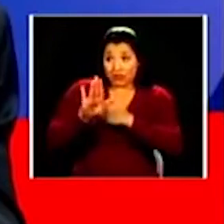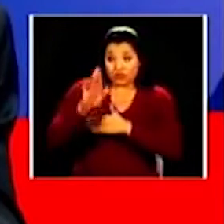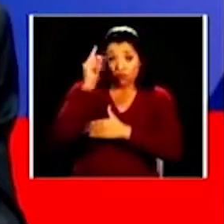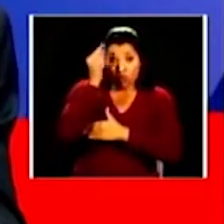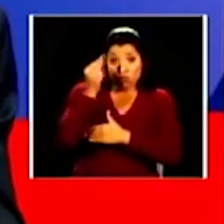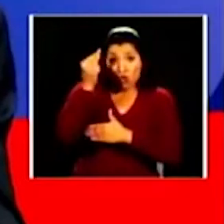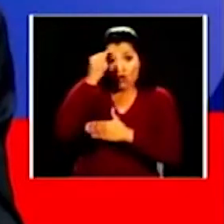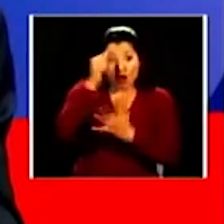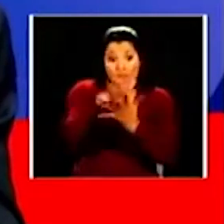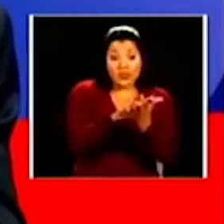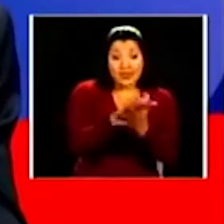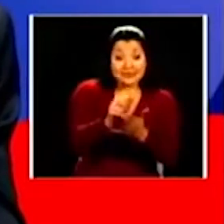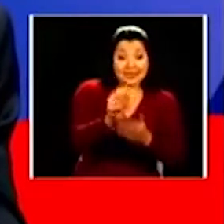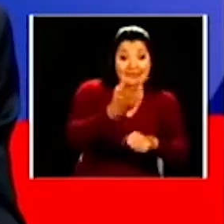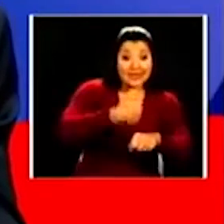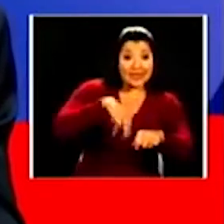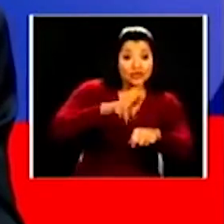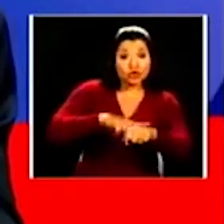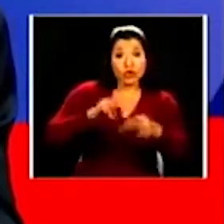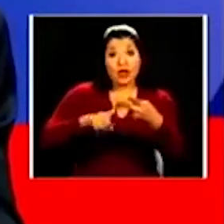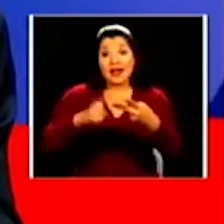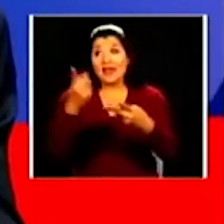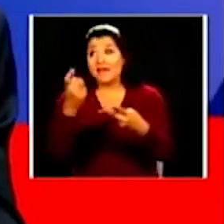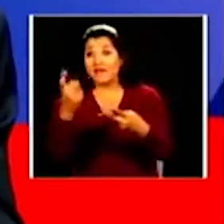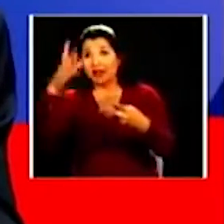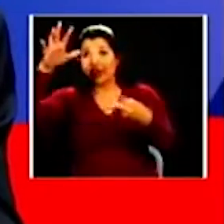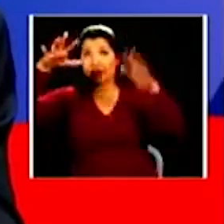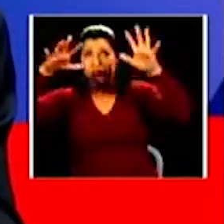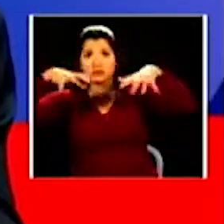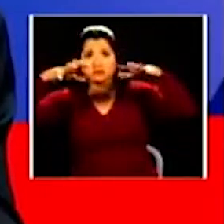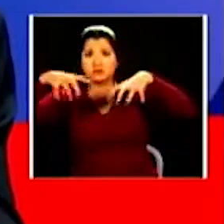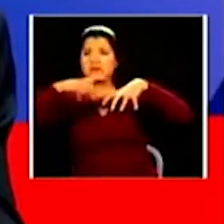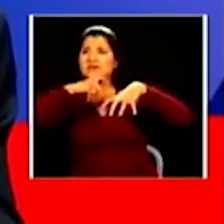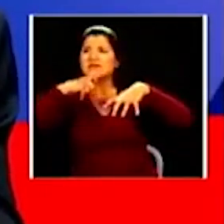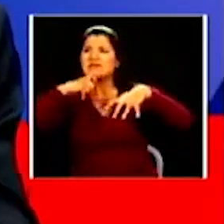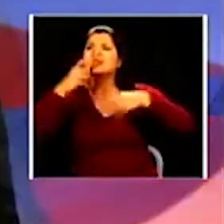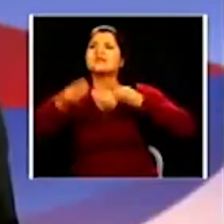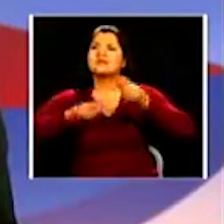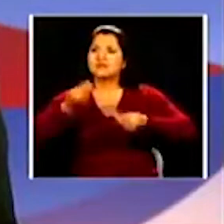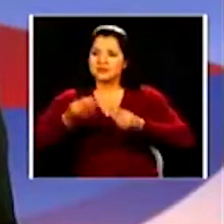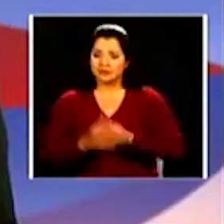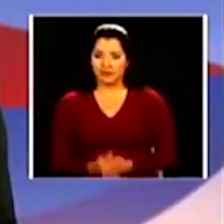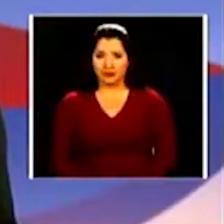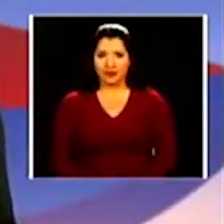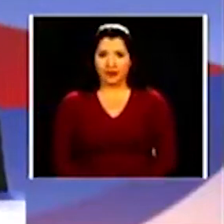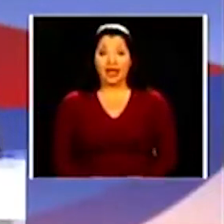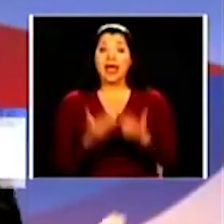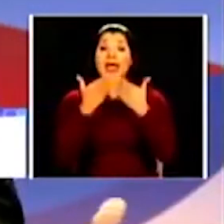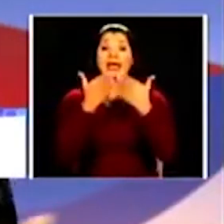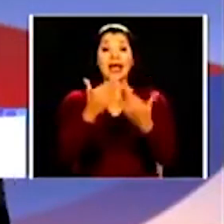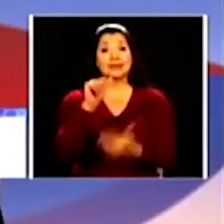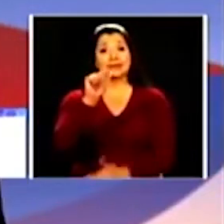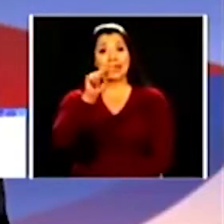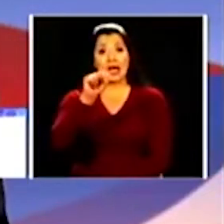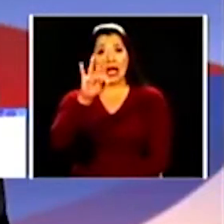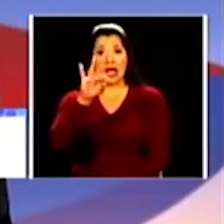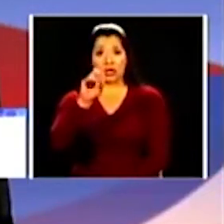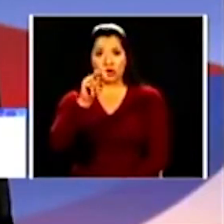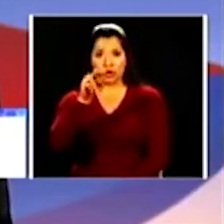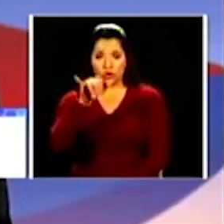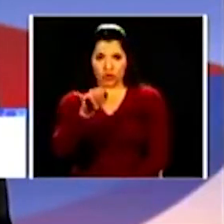desastres naturales y el tema de la sequía, un tema de gran envergadura. Gracias, Anthony. Saludos a Guanacaste